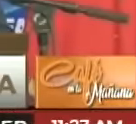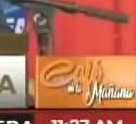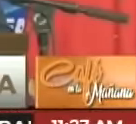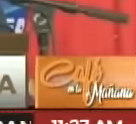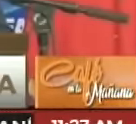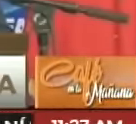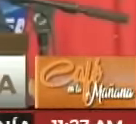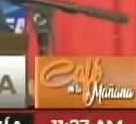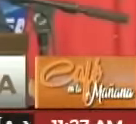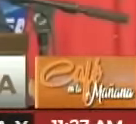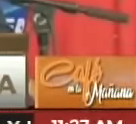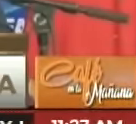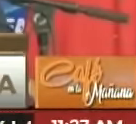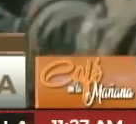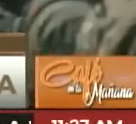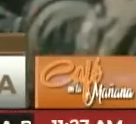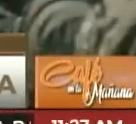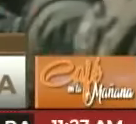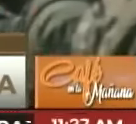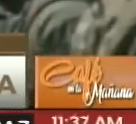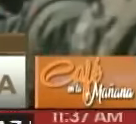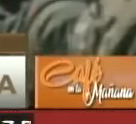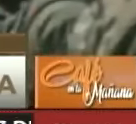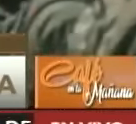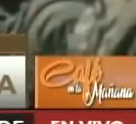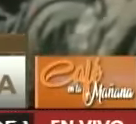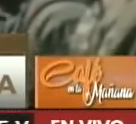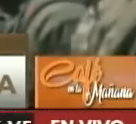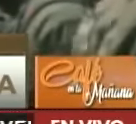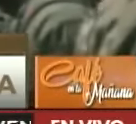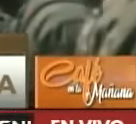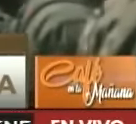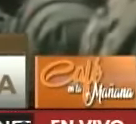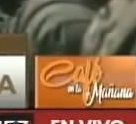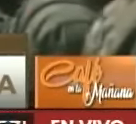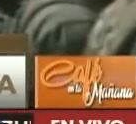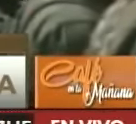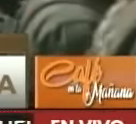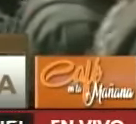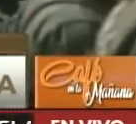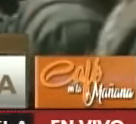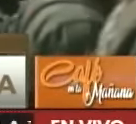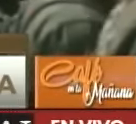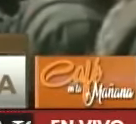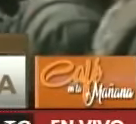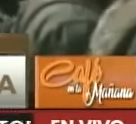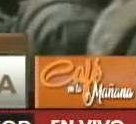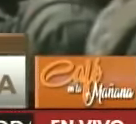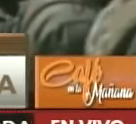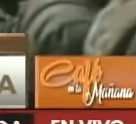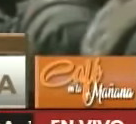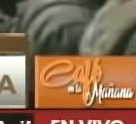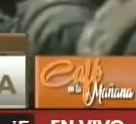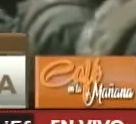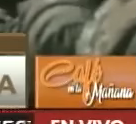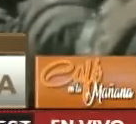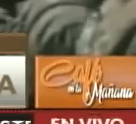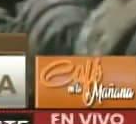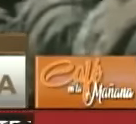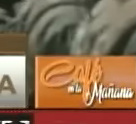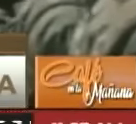solo, repito, un solo frente, en este caso político, legal,